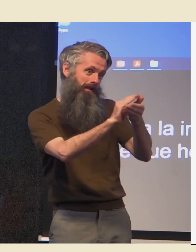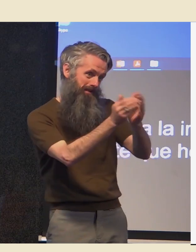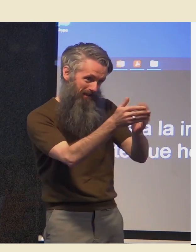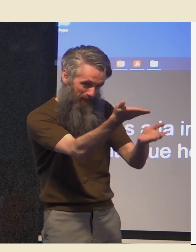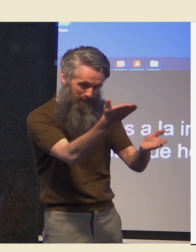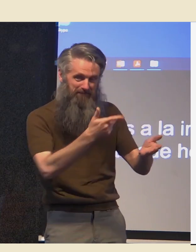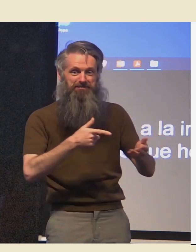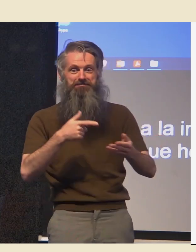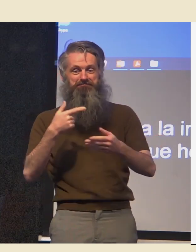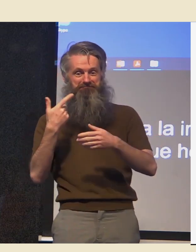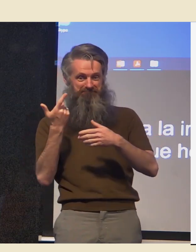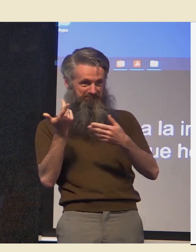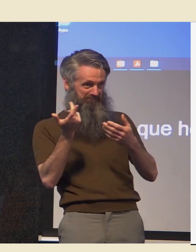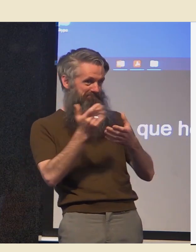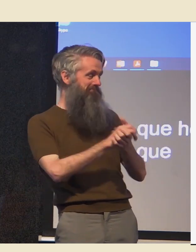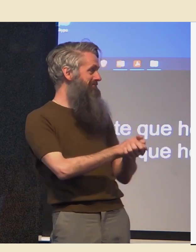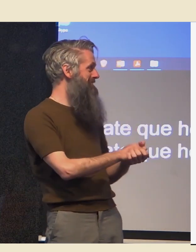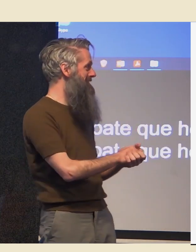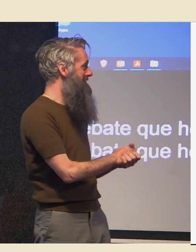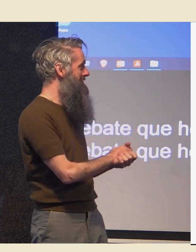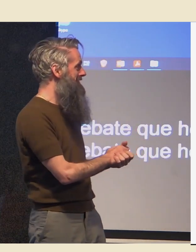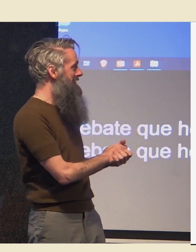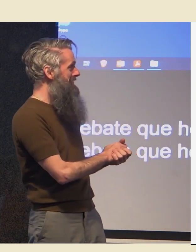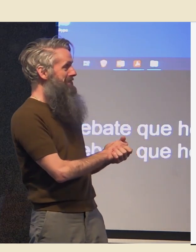establecido también Nieves.